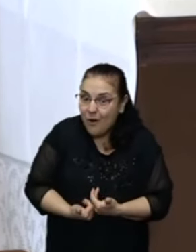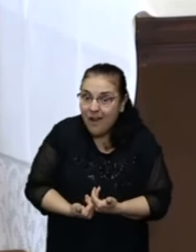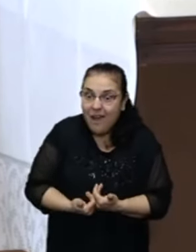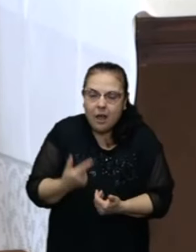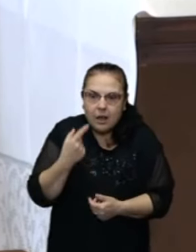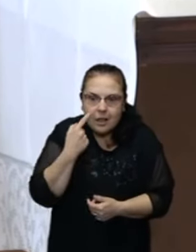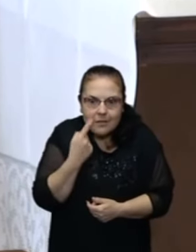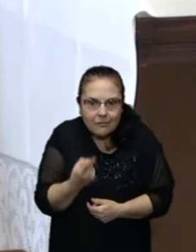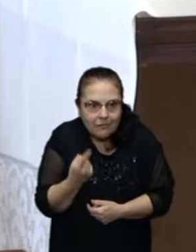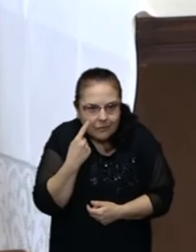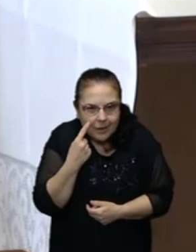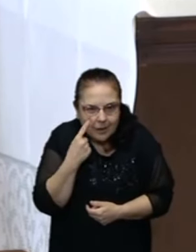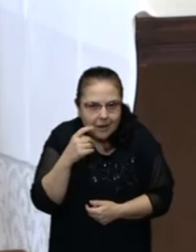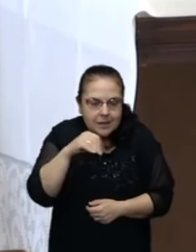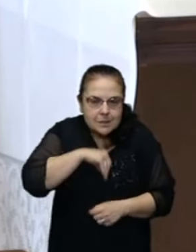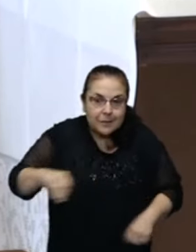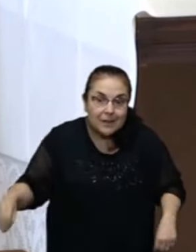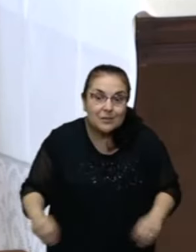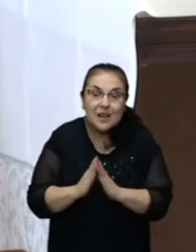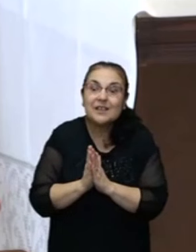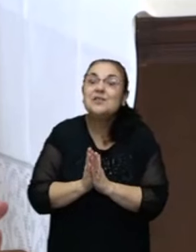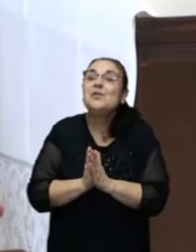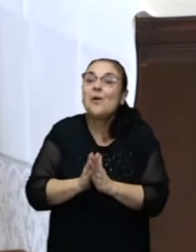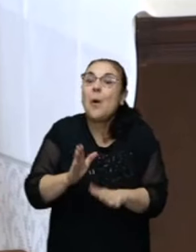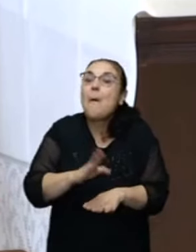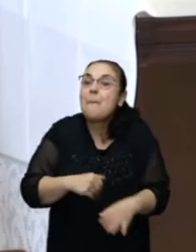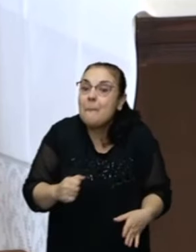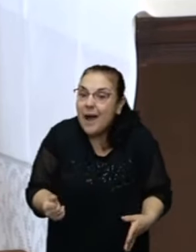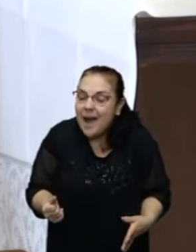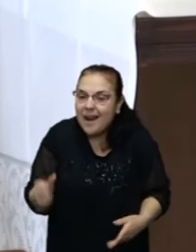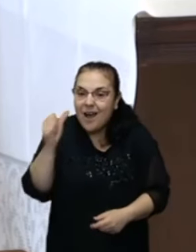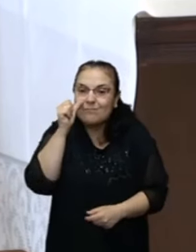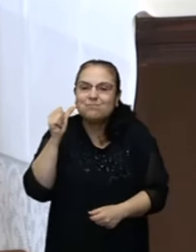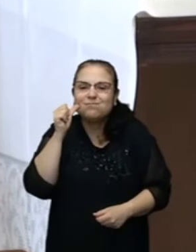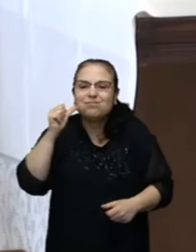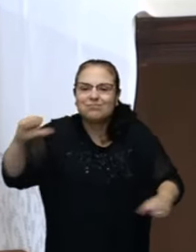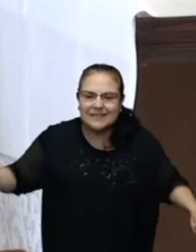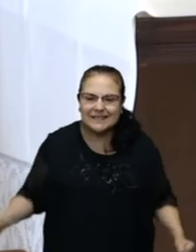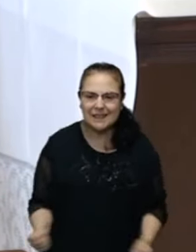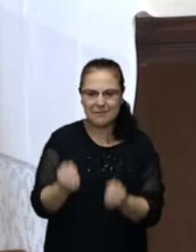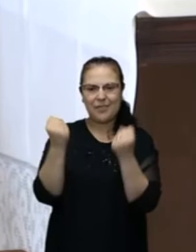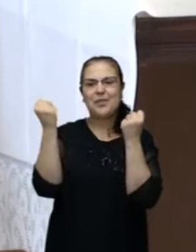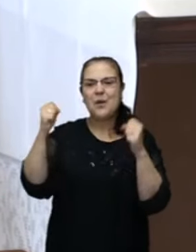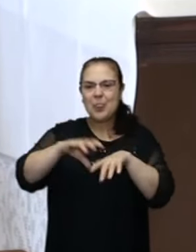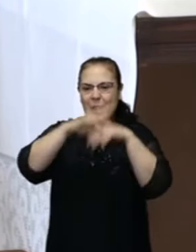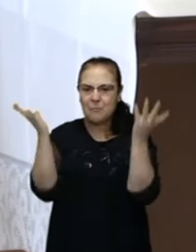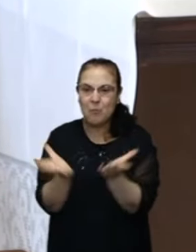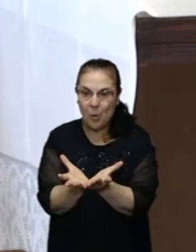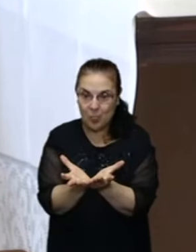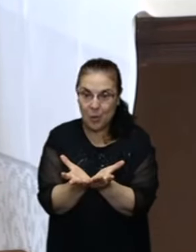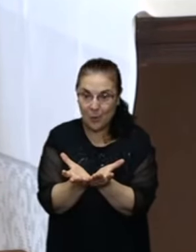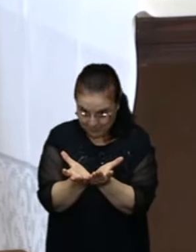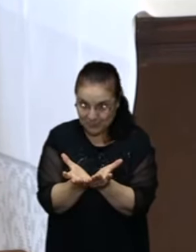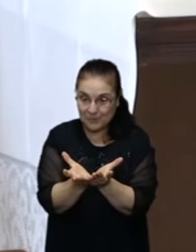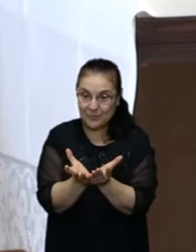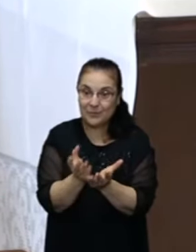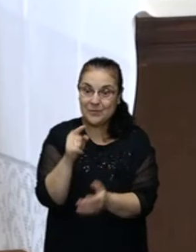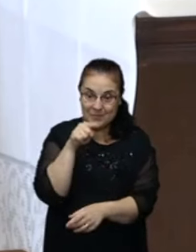Santo para que conciba la salvación del mundo. Esta es nuestra